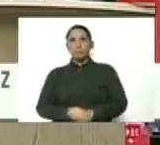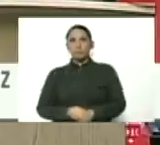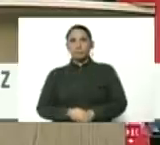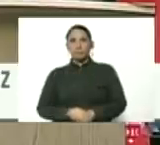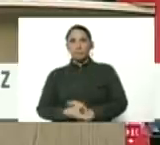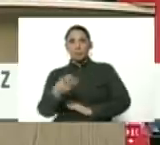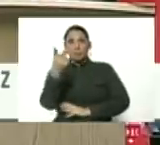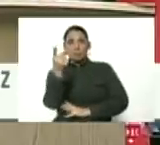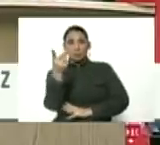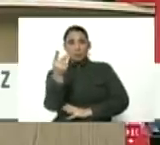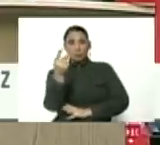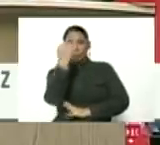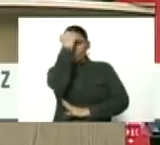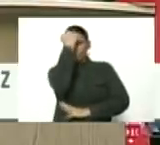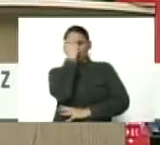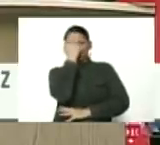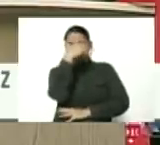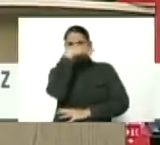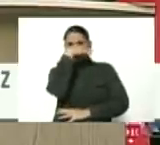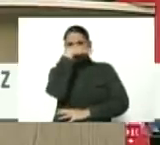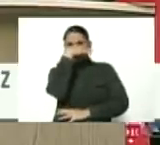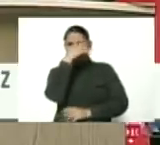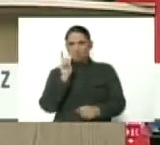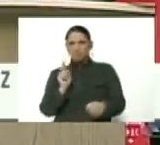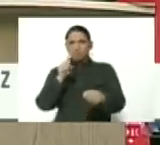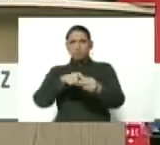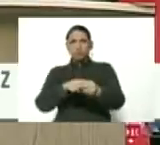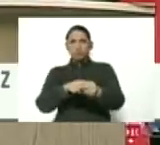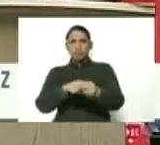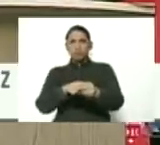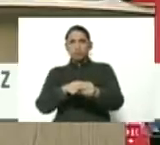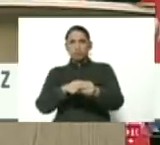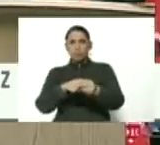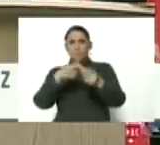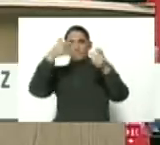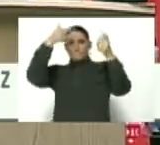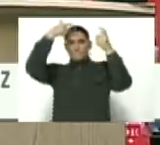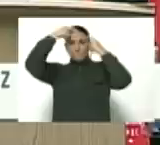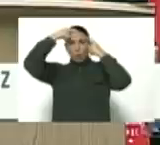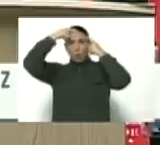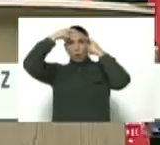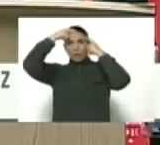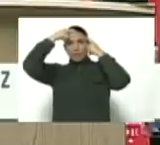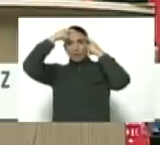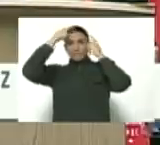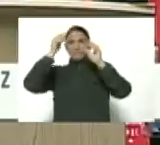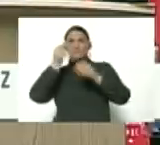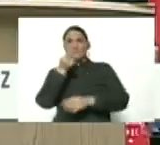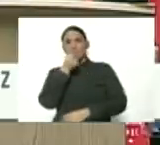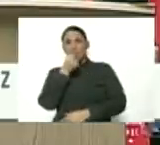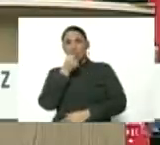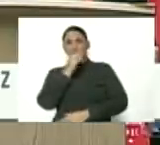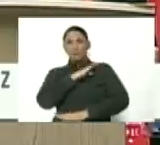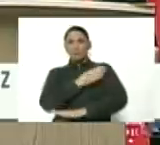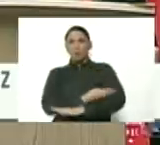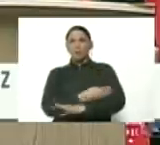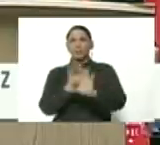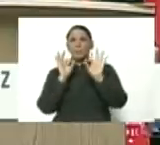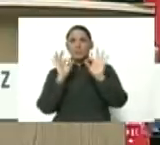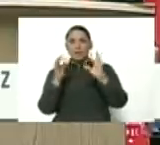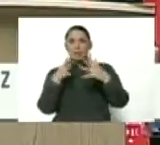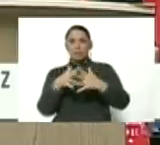del segundo terrorista perteneciente a las boinas verdes, perteneciente a las fuerzas especiales de los Estados Unidos de